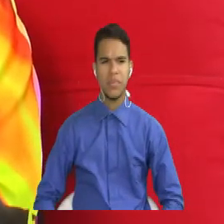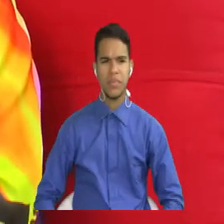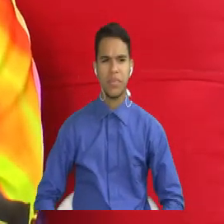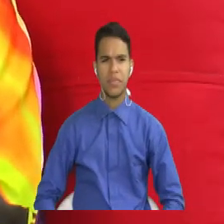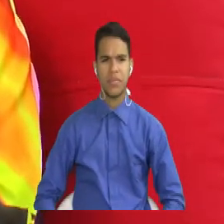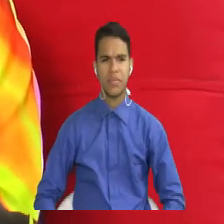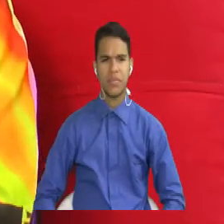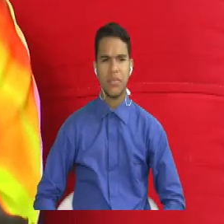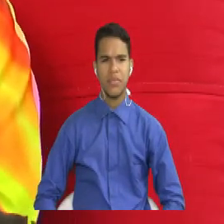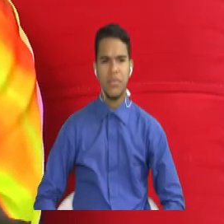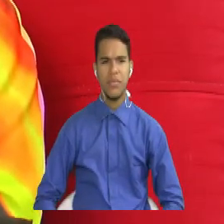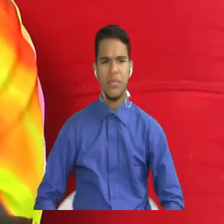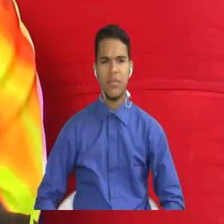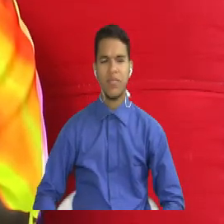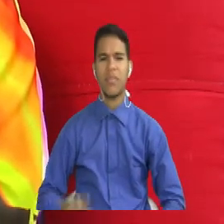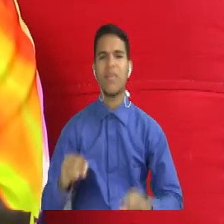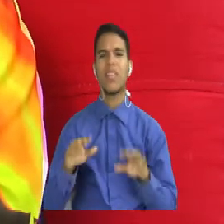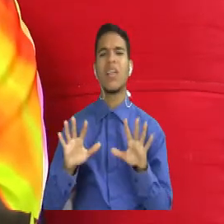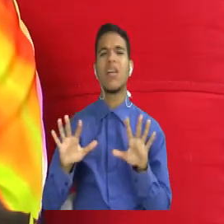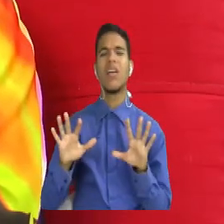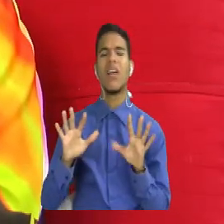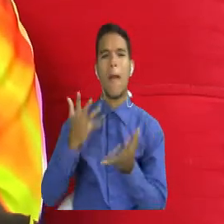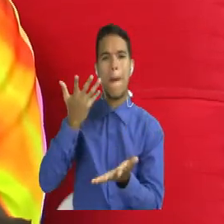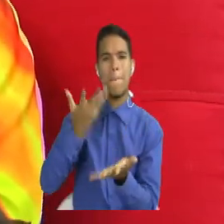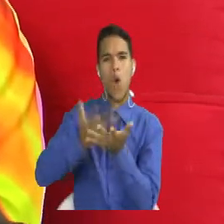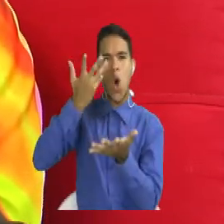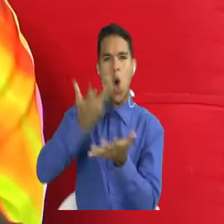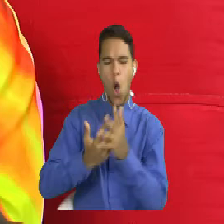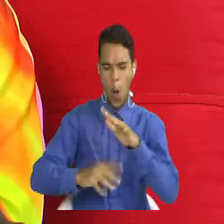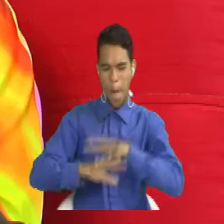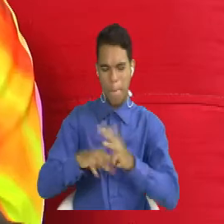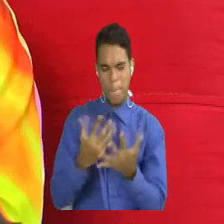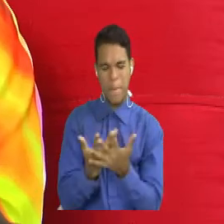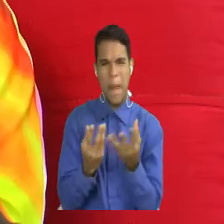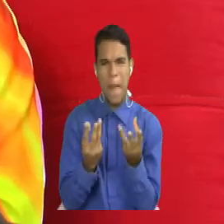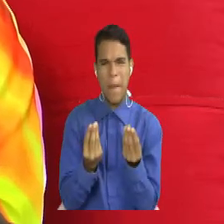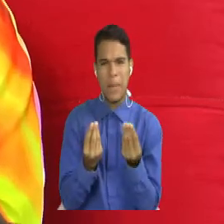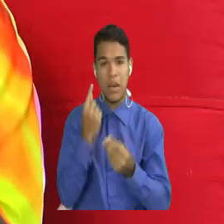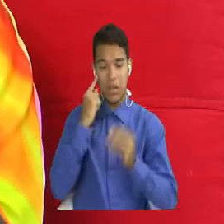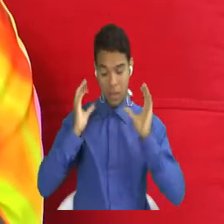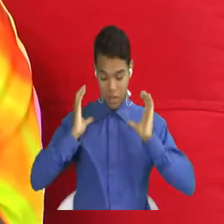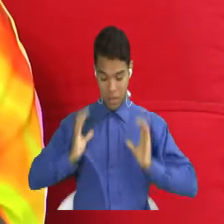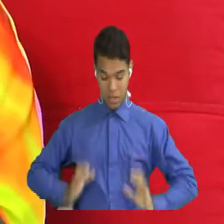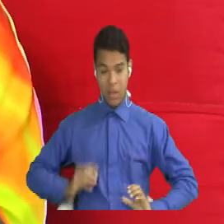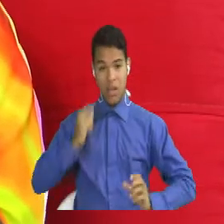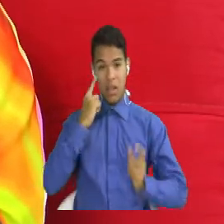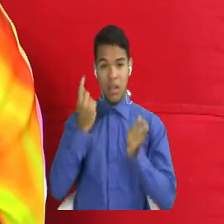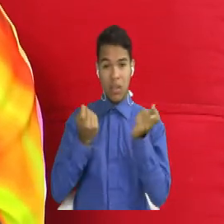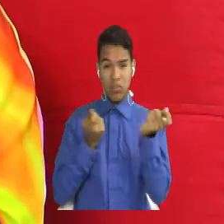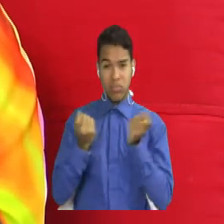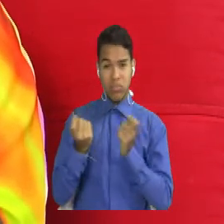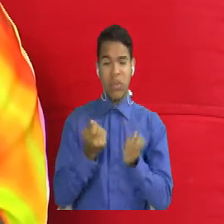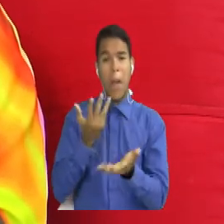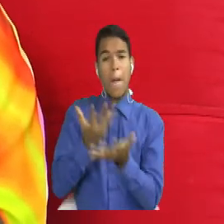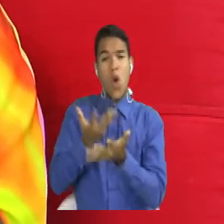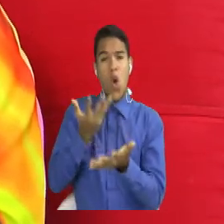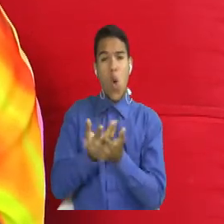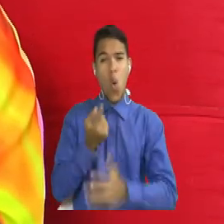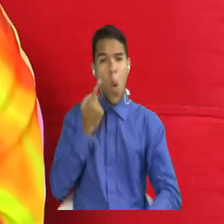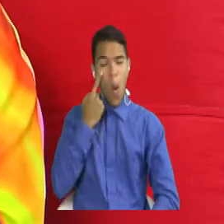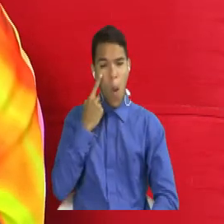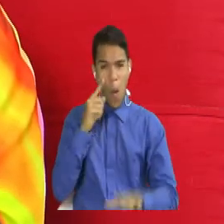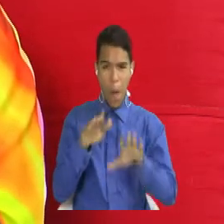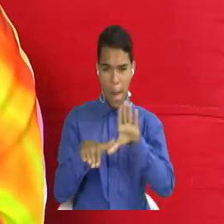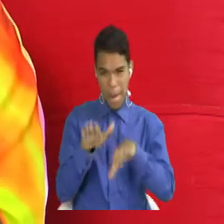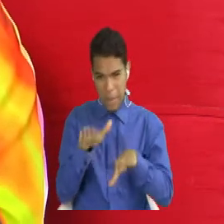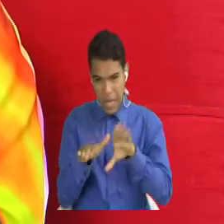tipo de cosas se da por la humedad. Sí, lo que tenemos que mantener en nuestro cuerpo es el manejo de la humedad. En estas zonas, como los